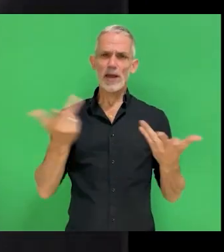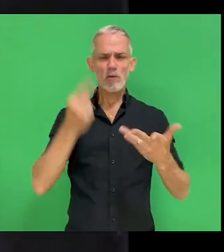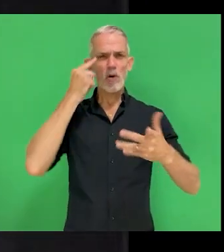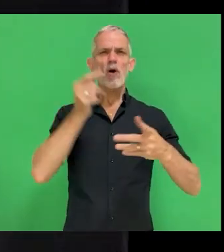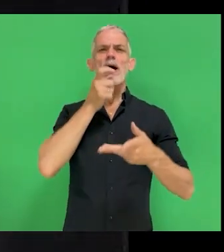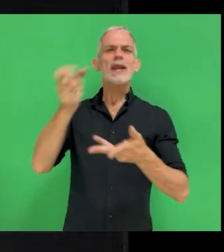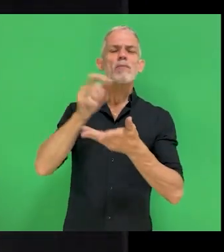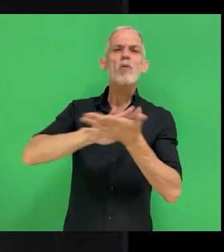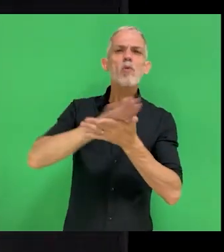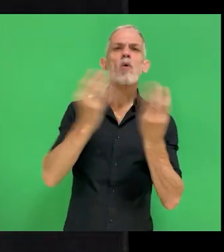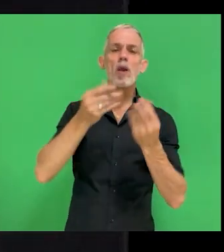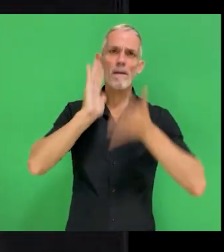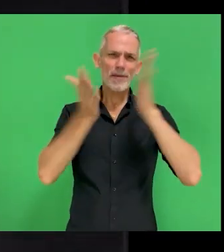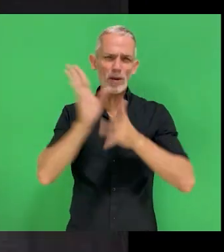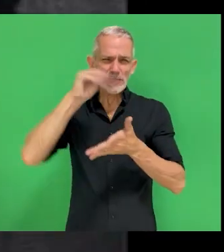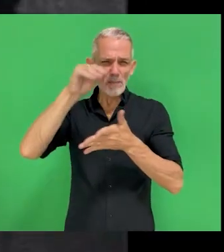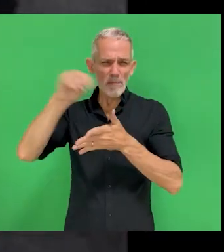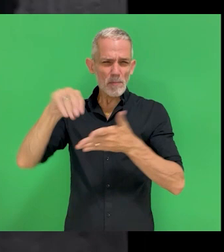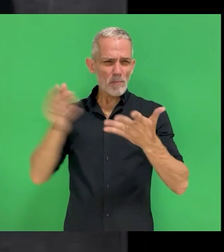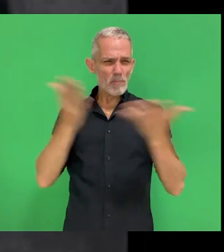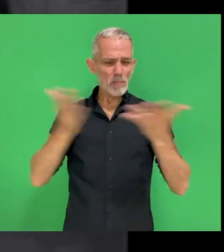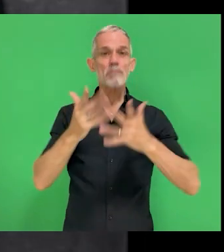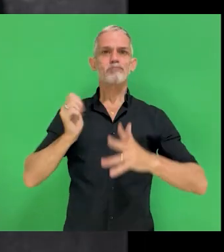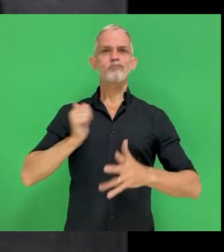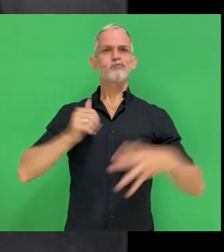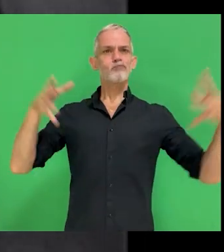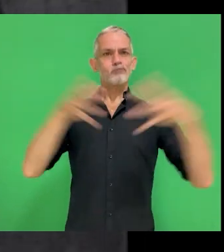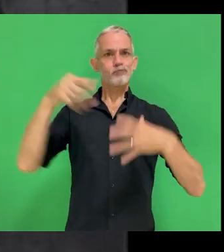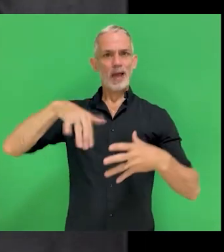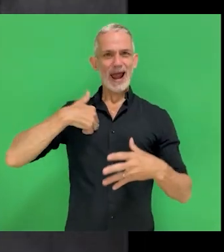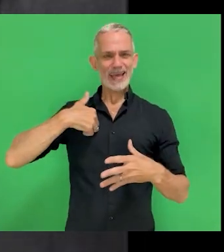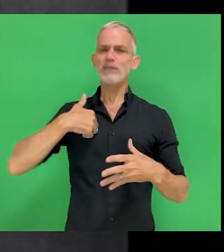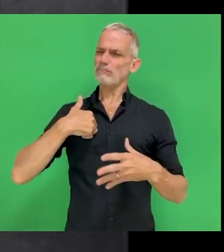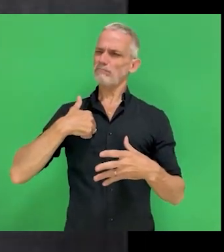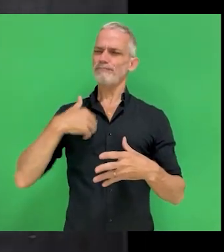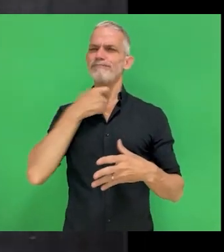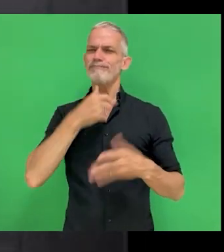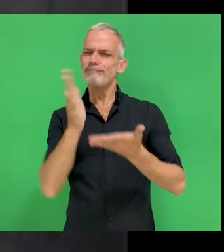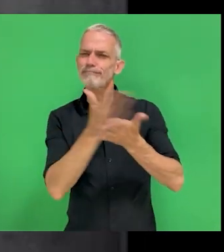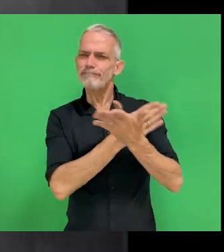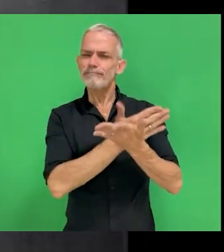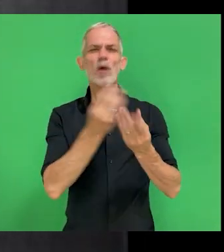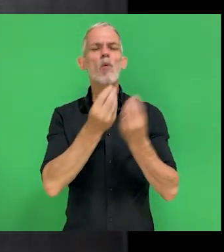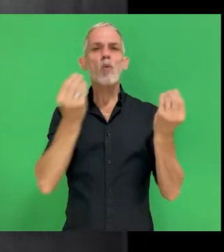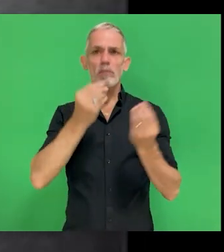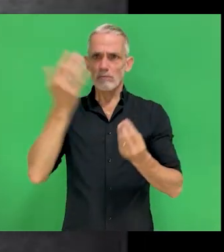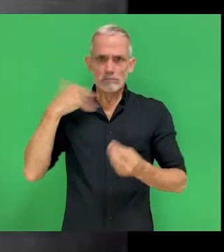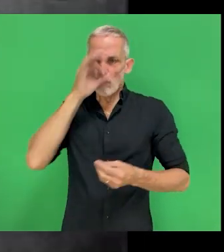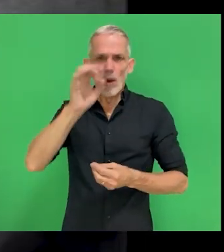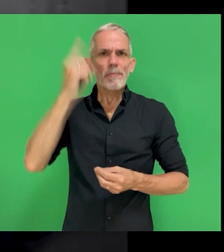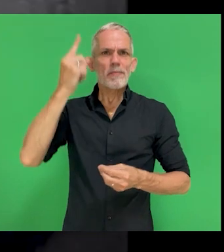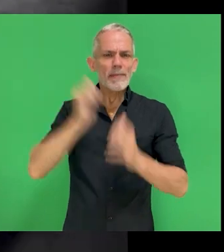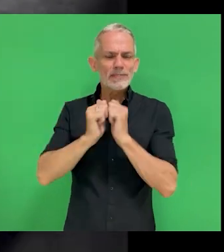respondida con grandes escaladas de violencia, las Fuerzas Armadas argentinas pretenden dar un golpe haciendo algo nunca